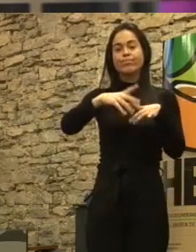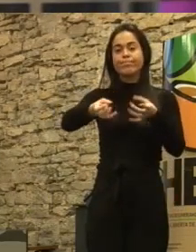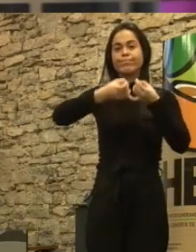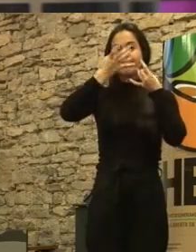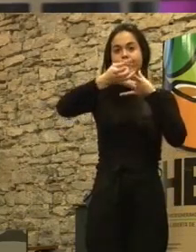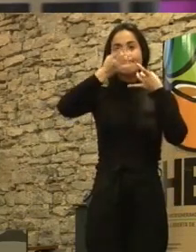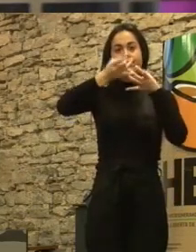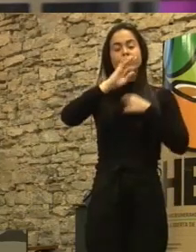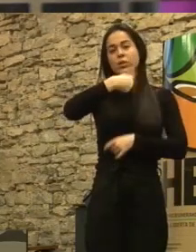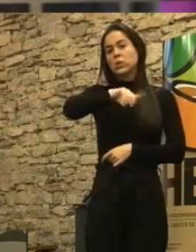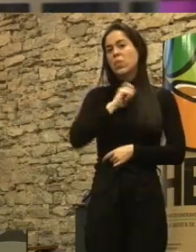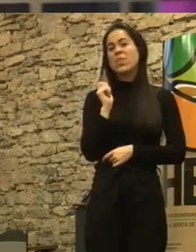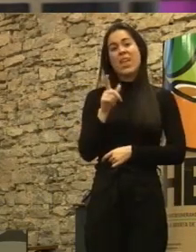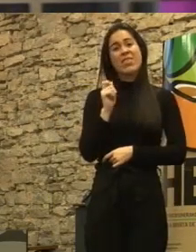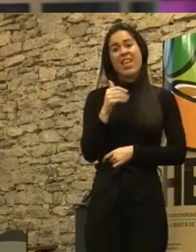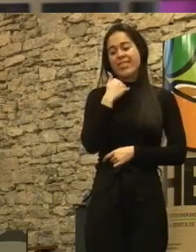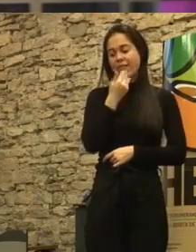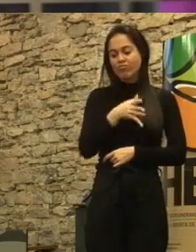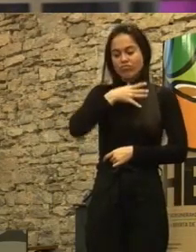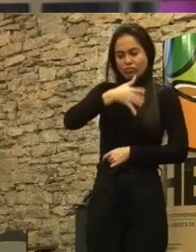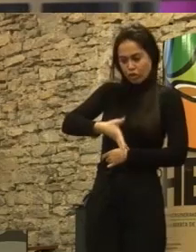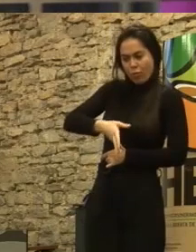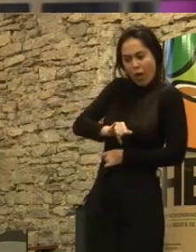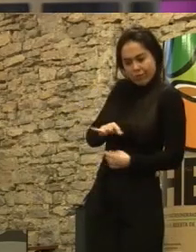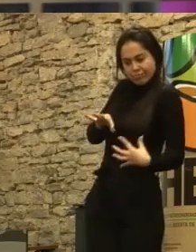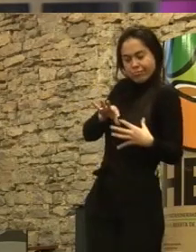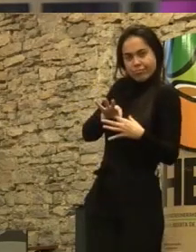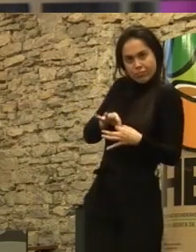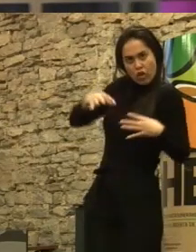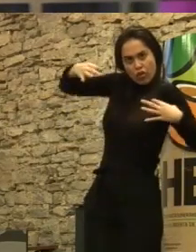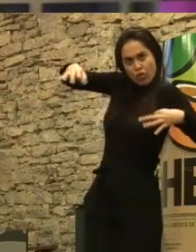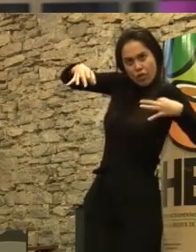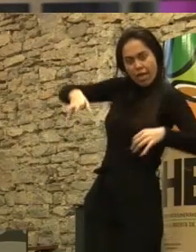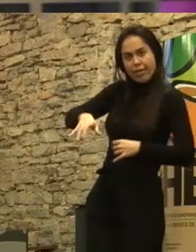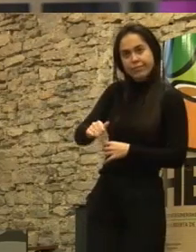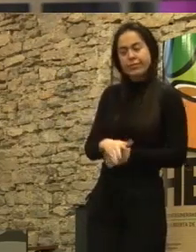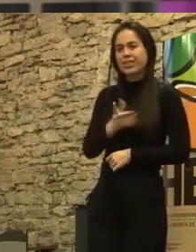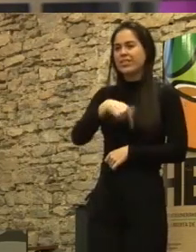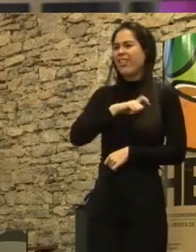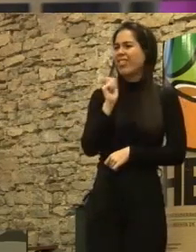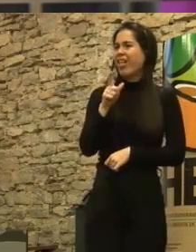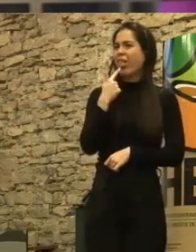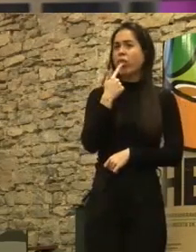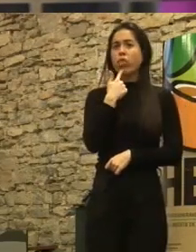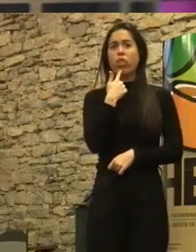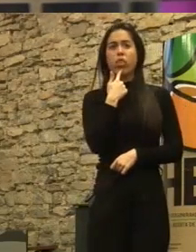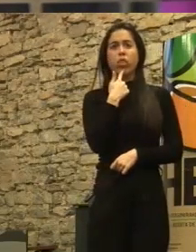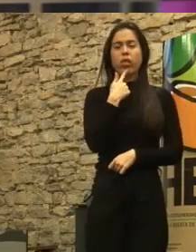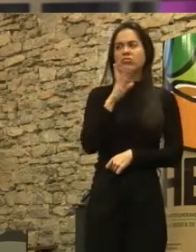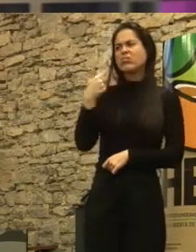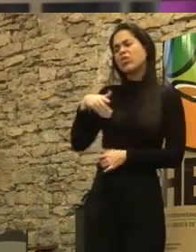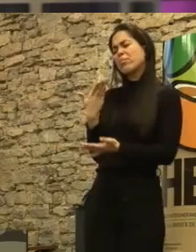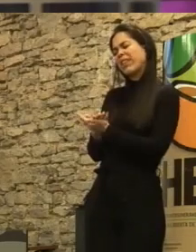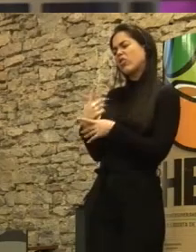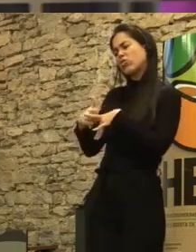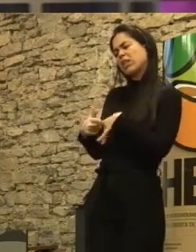son posibles. ¿Por qué decimos esto? Decimos esto porque muchas veces se nos acusa de que pedís cosas imposibles.